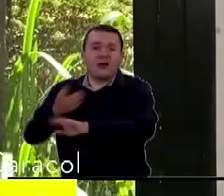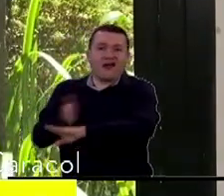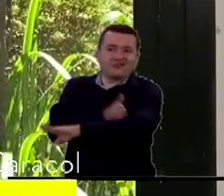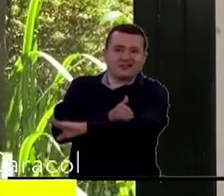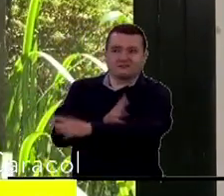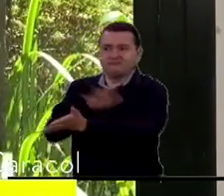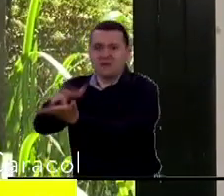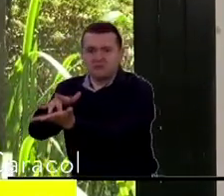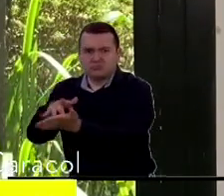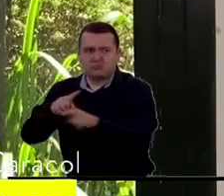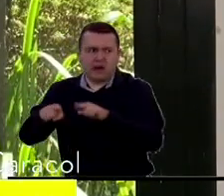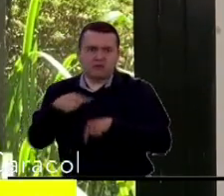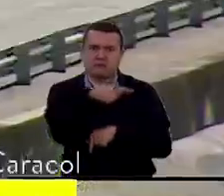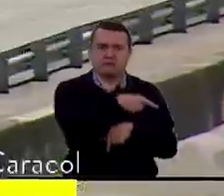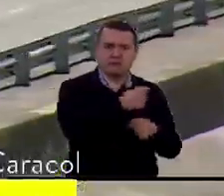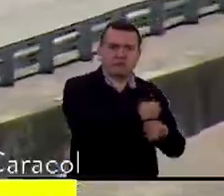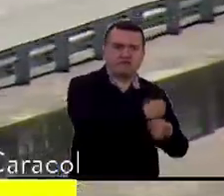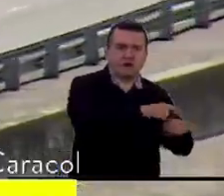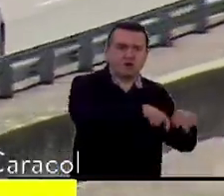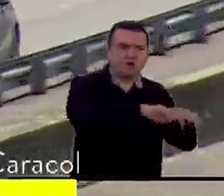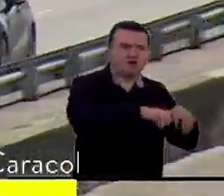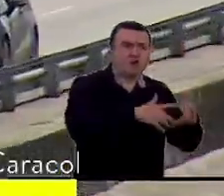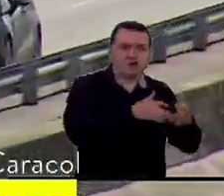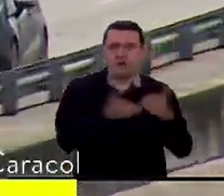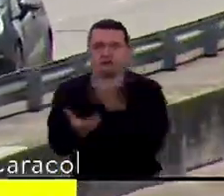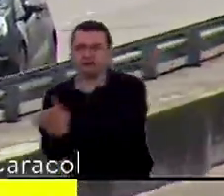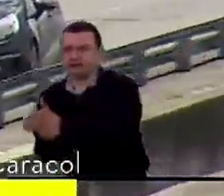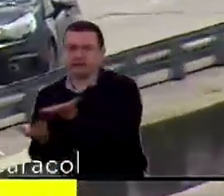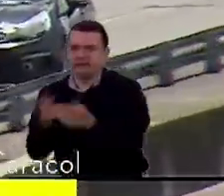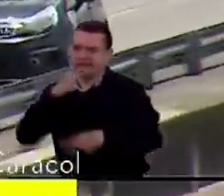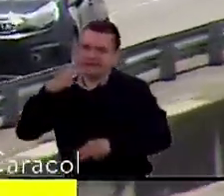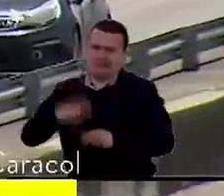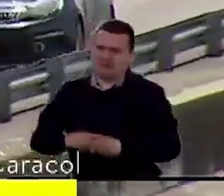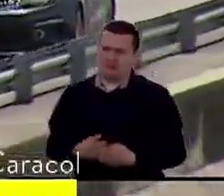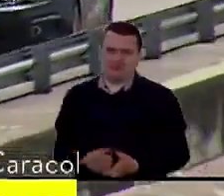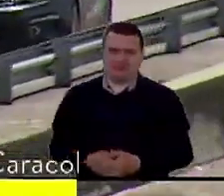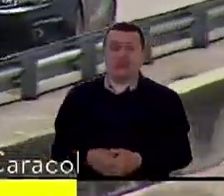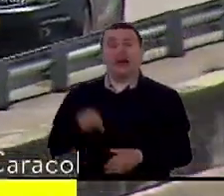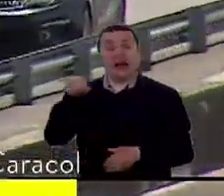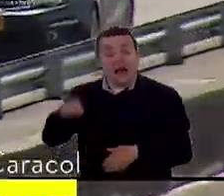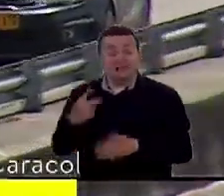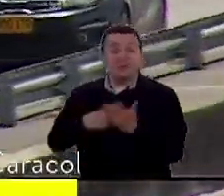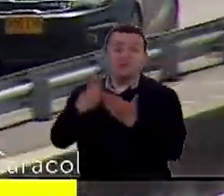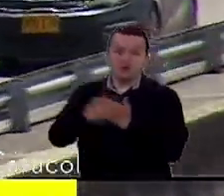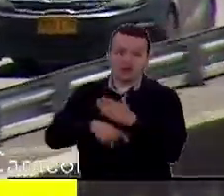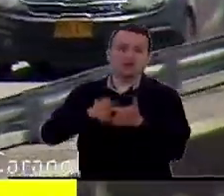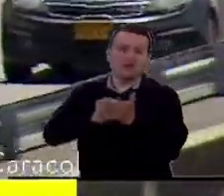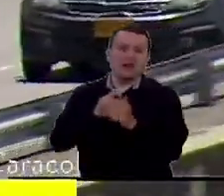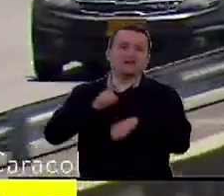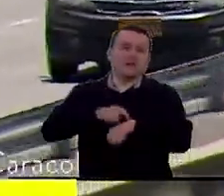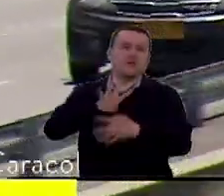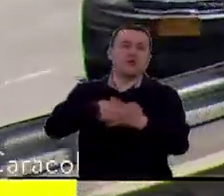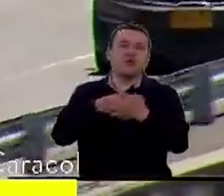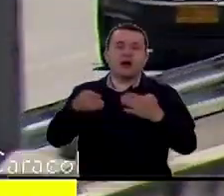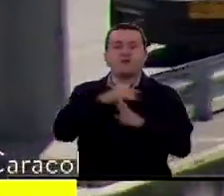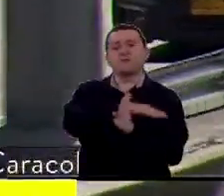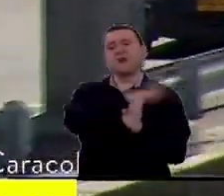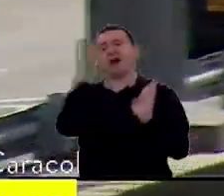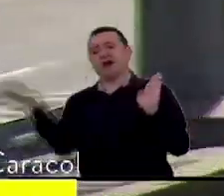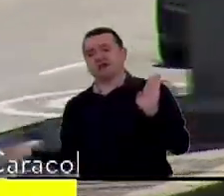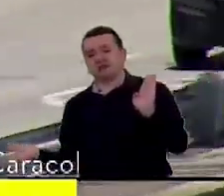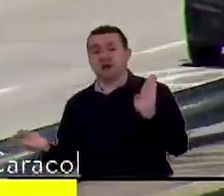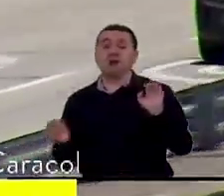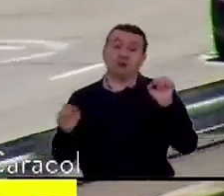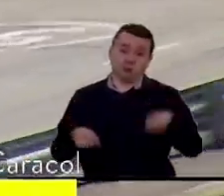difícilmente va a poder así este proyecto amplía el horario y ahora estos cursos se podrán hacer entre las 6